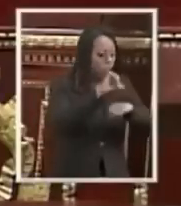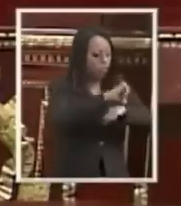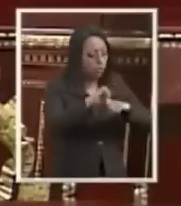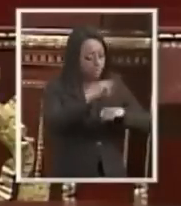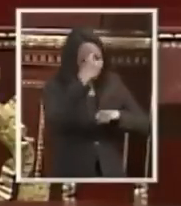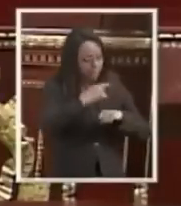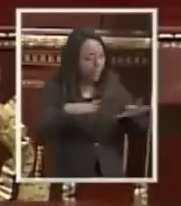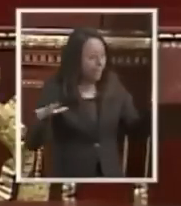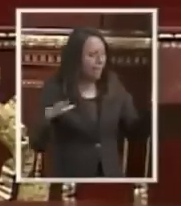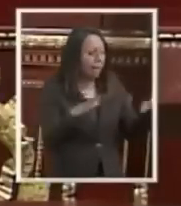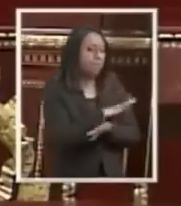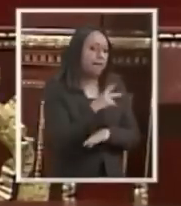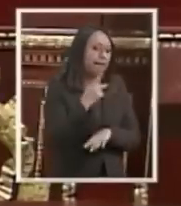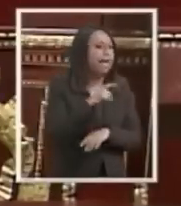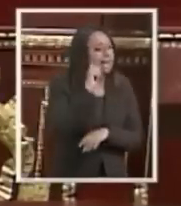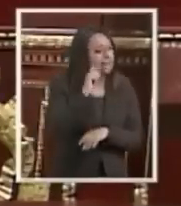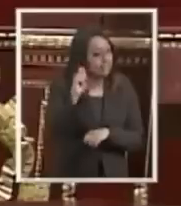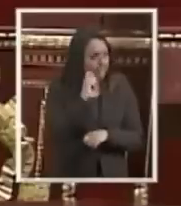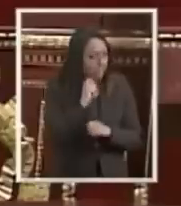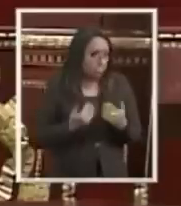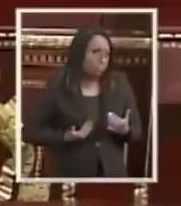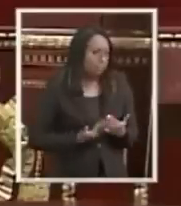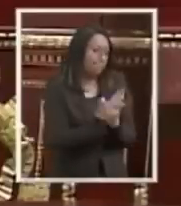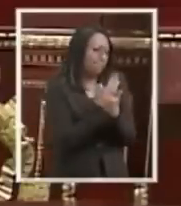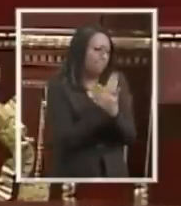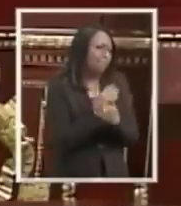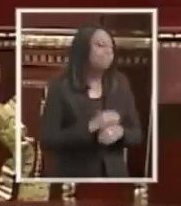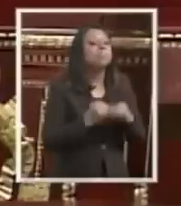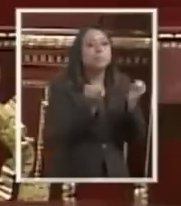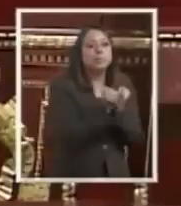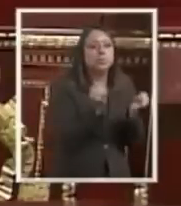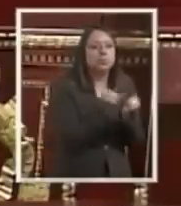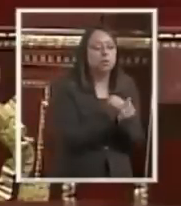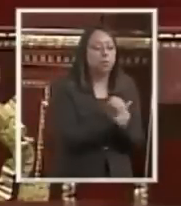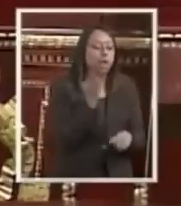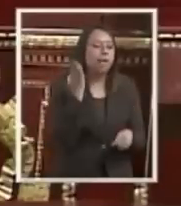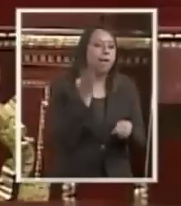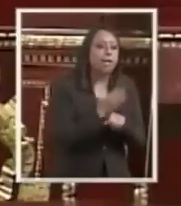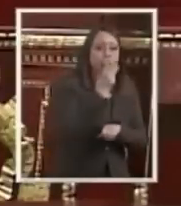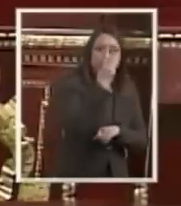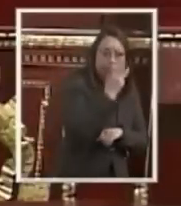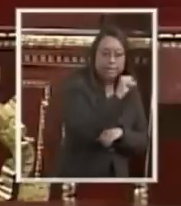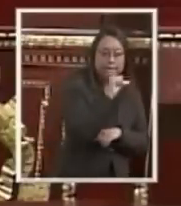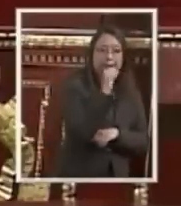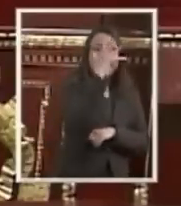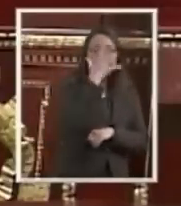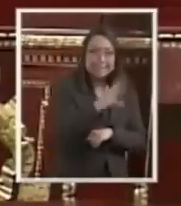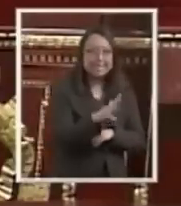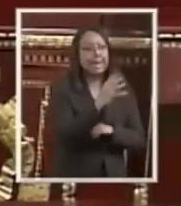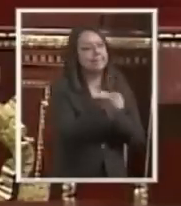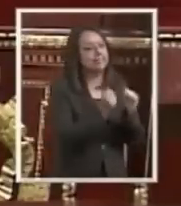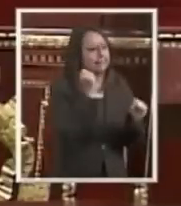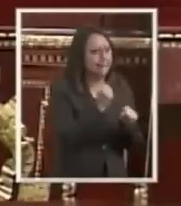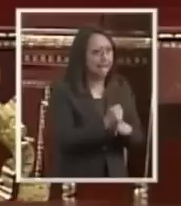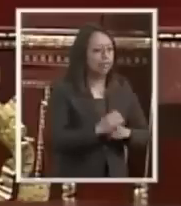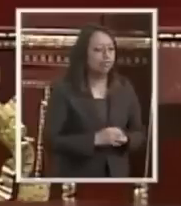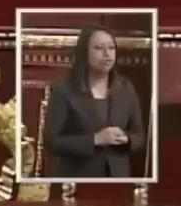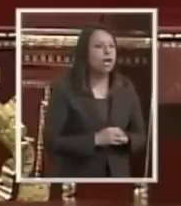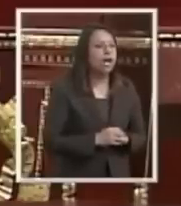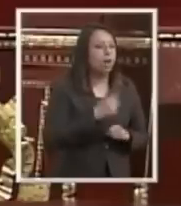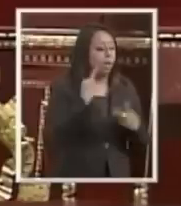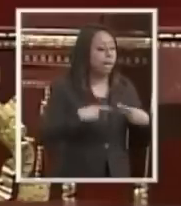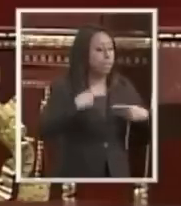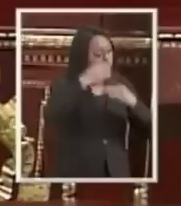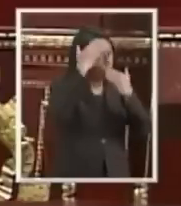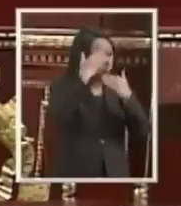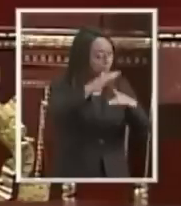nació. Así como también una pena de 3 a 10 años al adulto que aplique en un menor un tratamiento